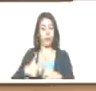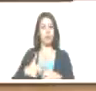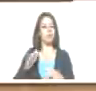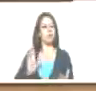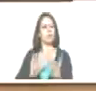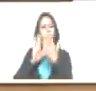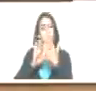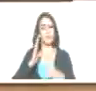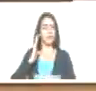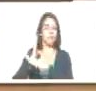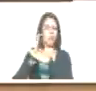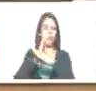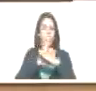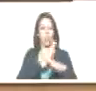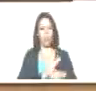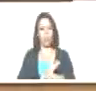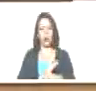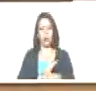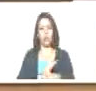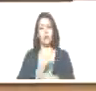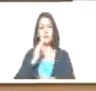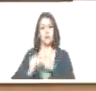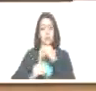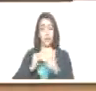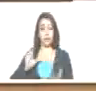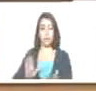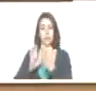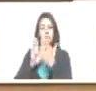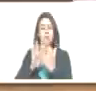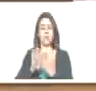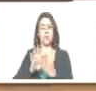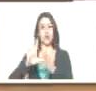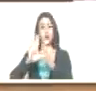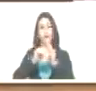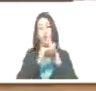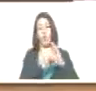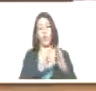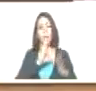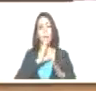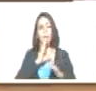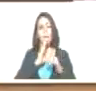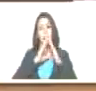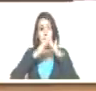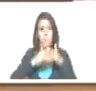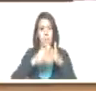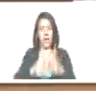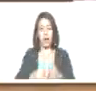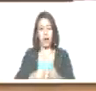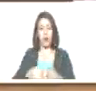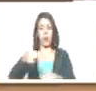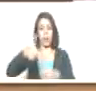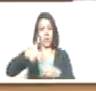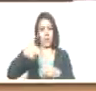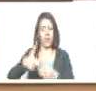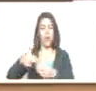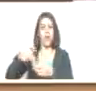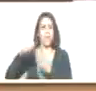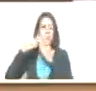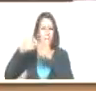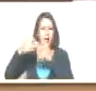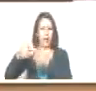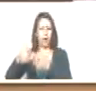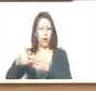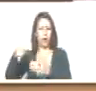bloqueo, enfrentaron el robo de nuestros barcos petroleros, el robo de nuestros barcos con gasolina, y lograron